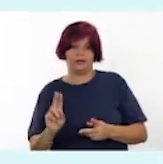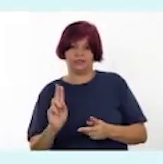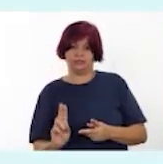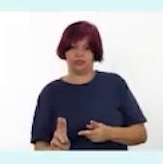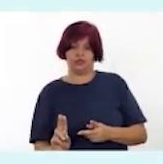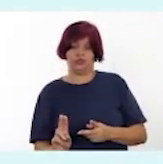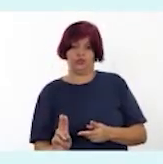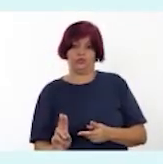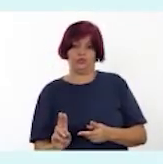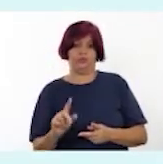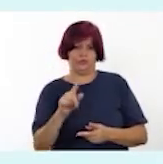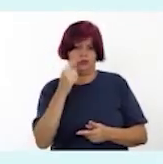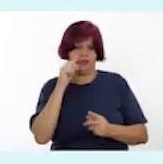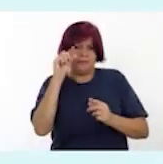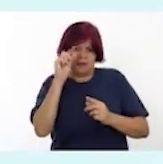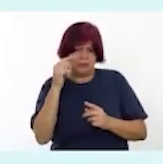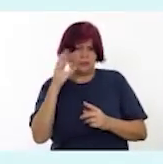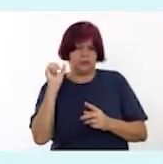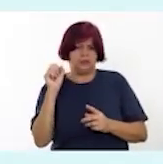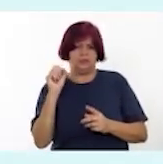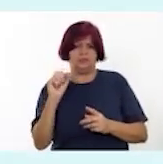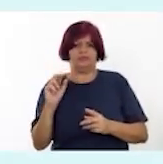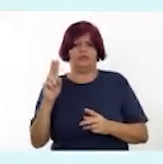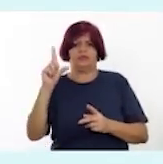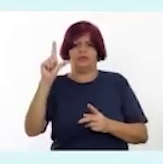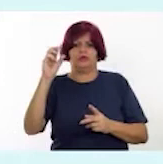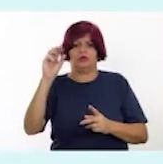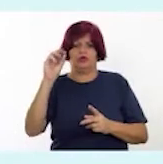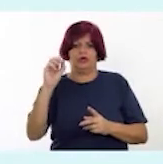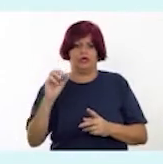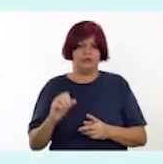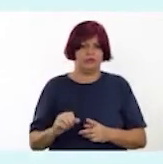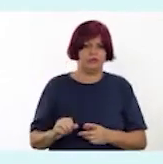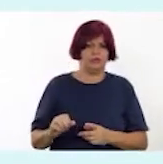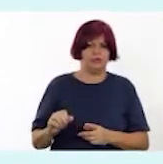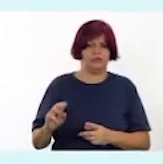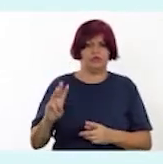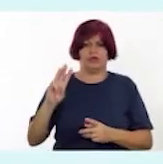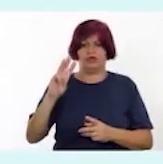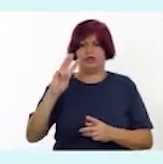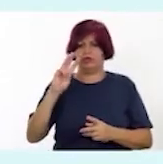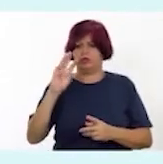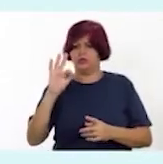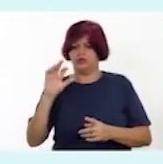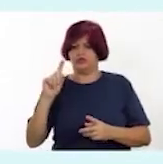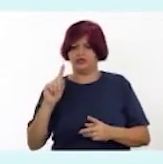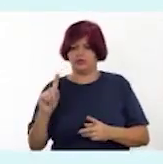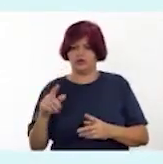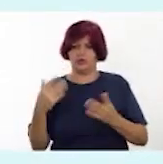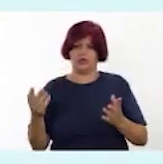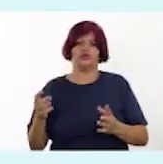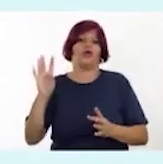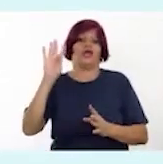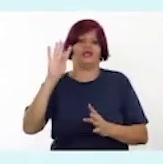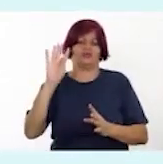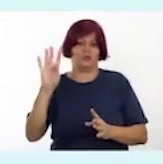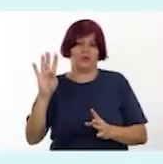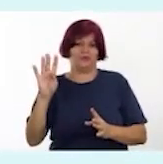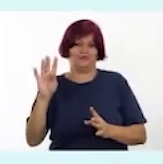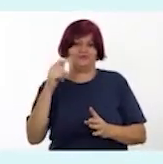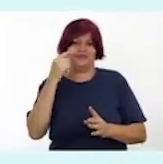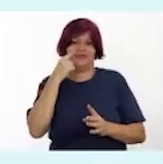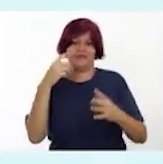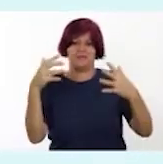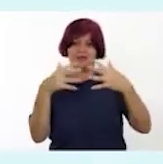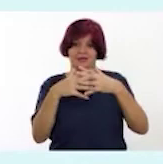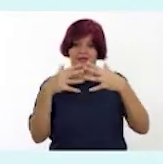pequeño, pero bueno, se entiende. Logaritmo en base 3, 81 es 4, porque 3 a la 4 es 81. Observen la